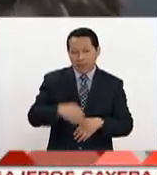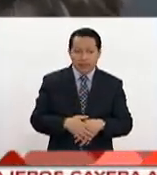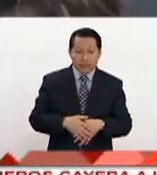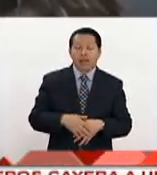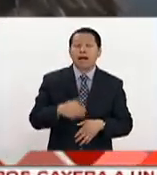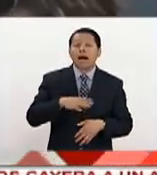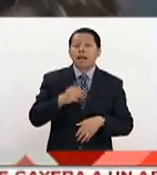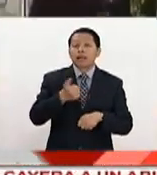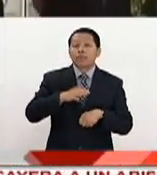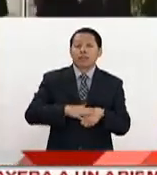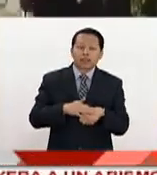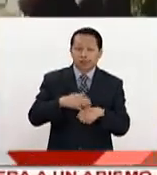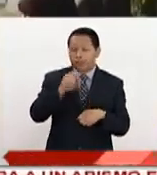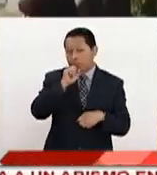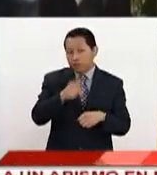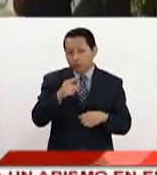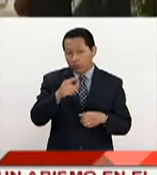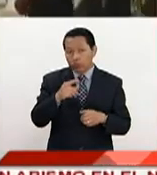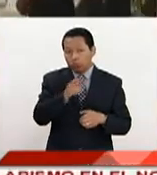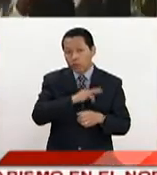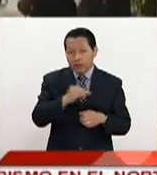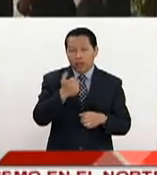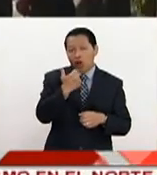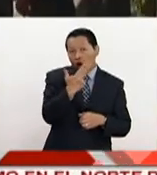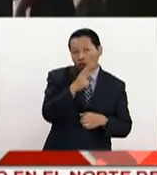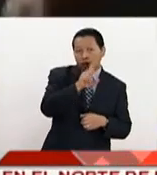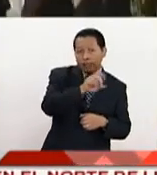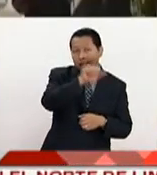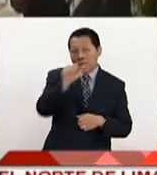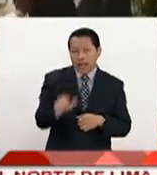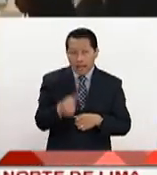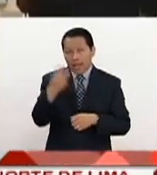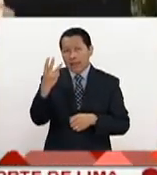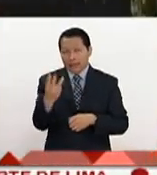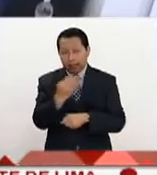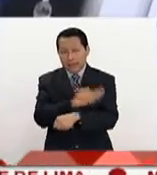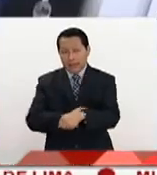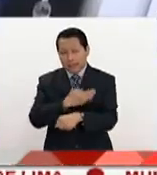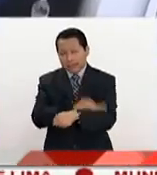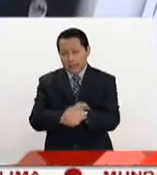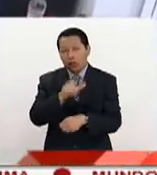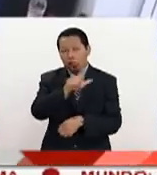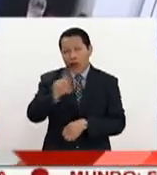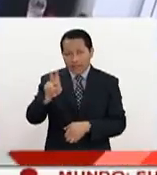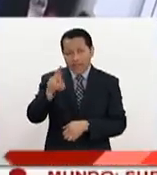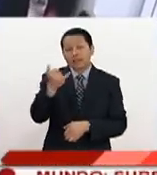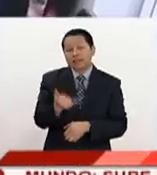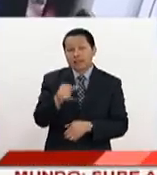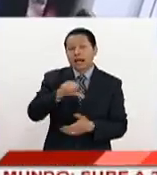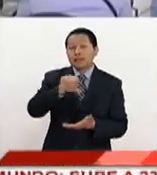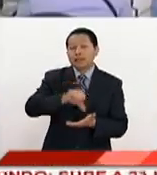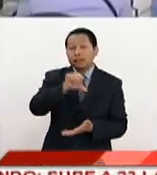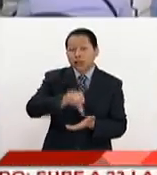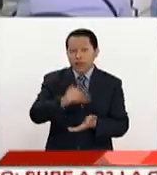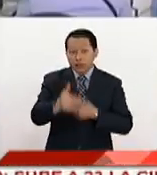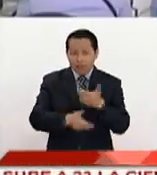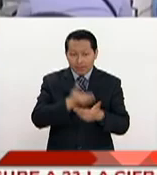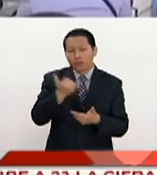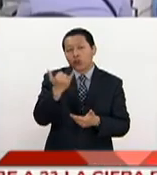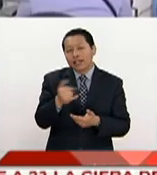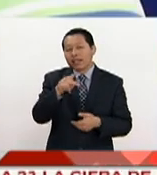de la Administración Tributaria ofrecen atención de 8:30 a 15 horas, de lunes a viernes, y los centros de servicio y los